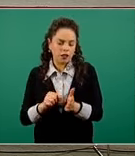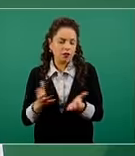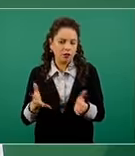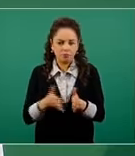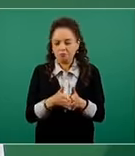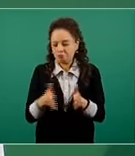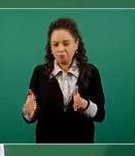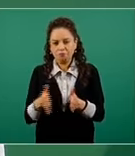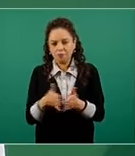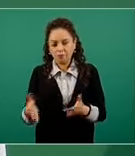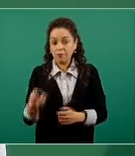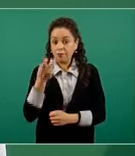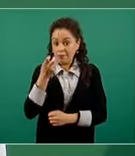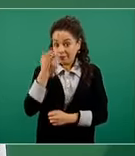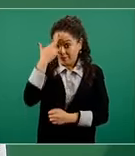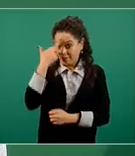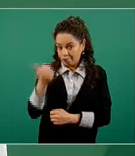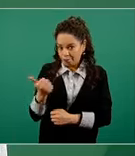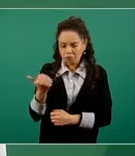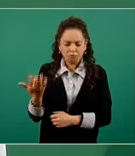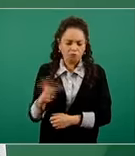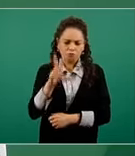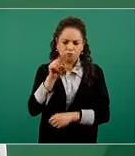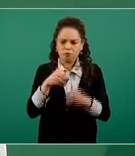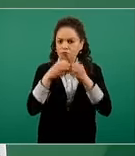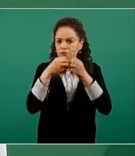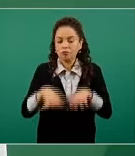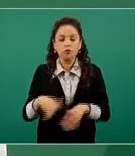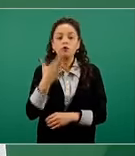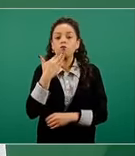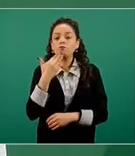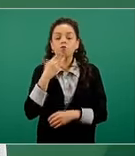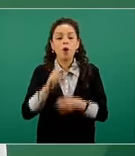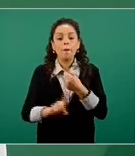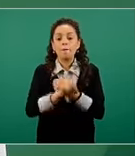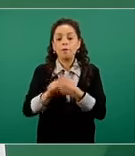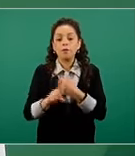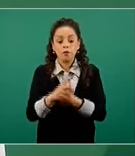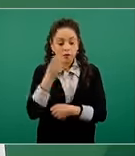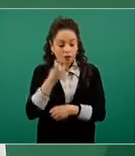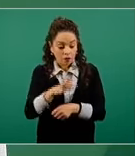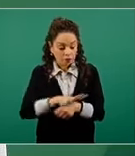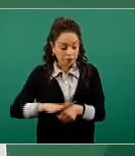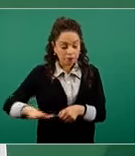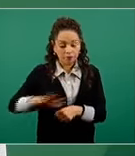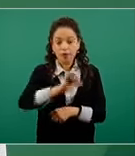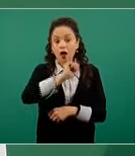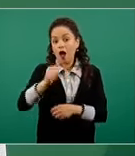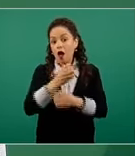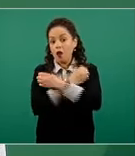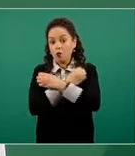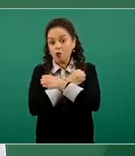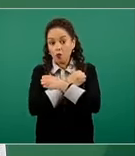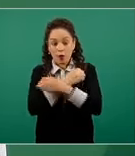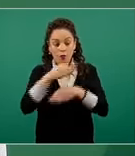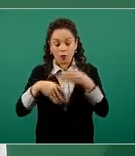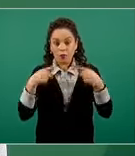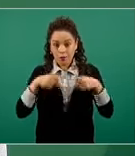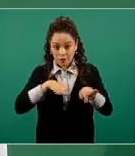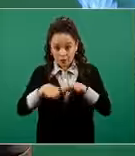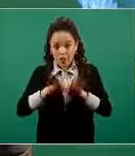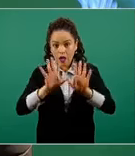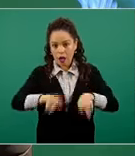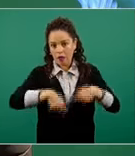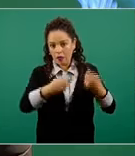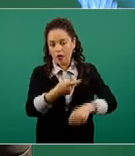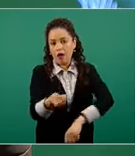en función de eso, no se perdería o no habría ningún problema de que ya el grupo educativo de Campeche estuviera vacunado,